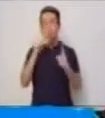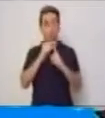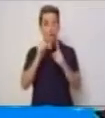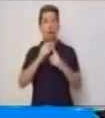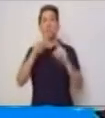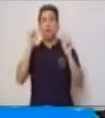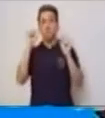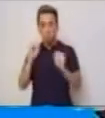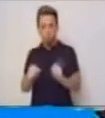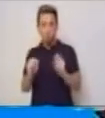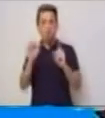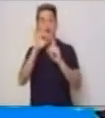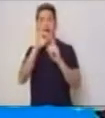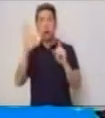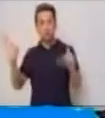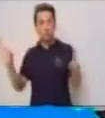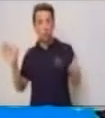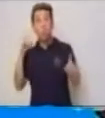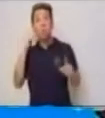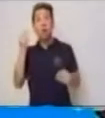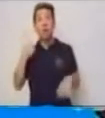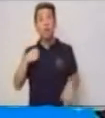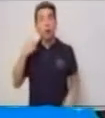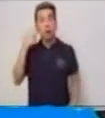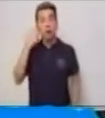una oración.